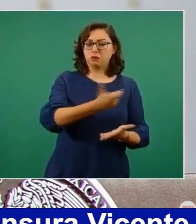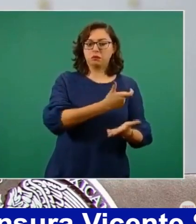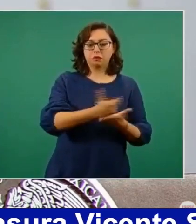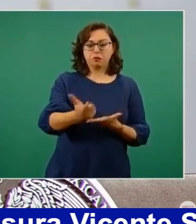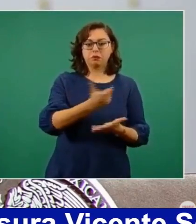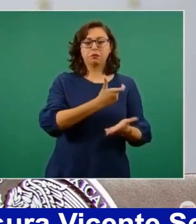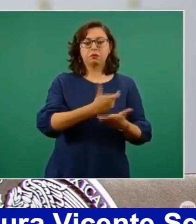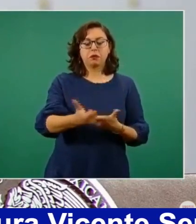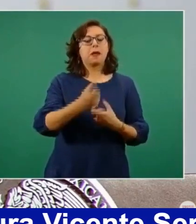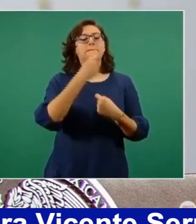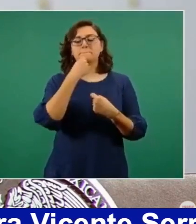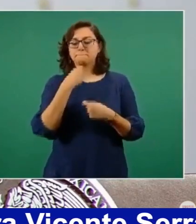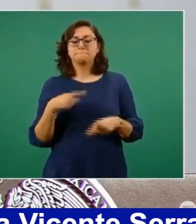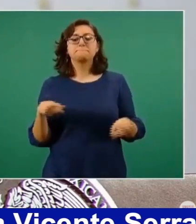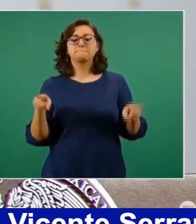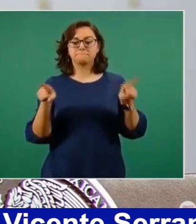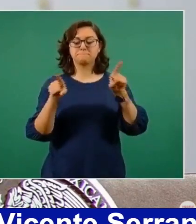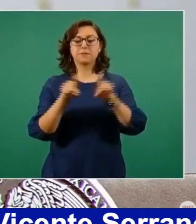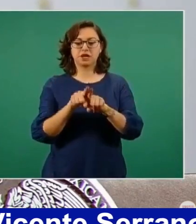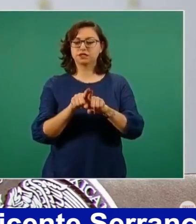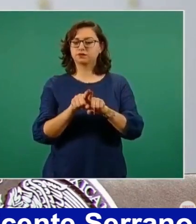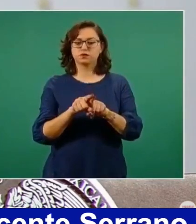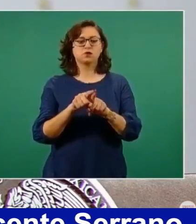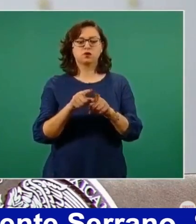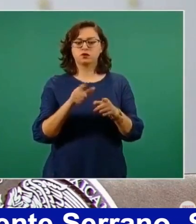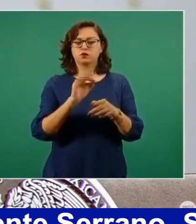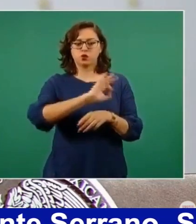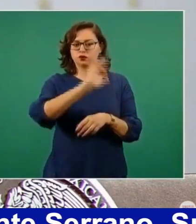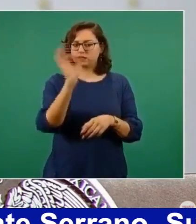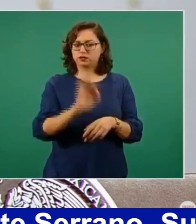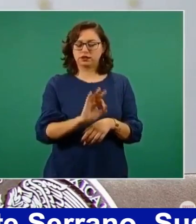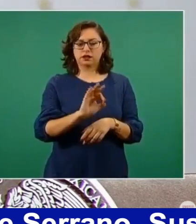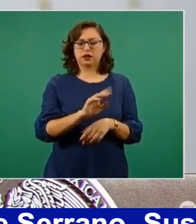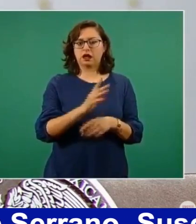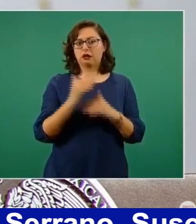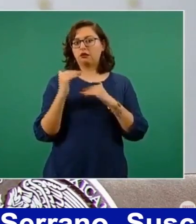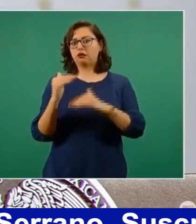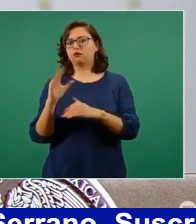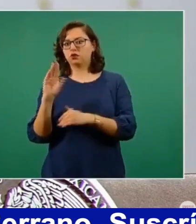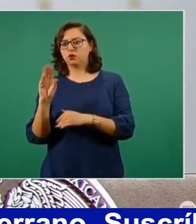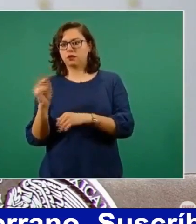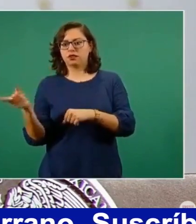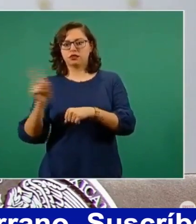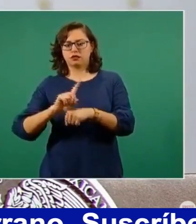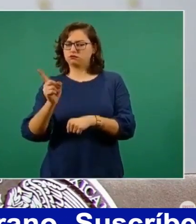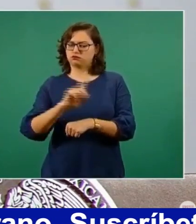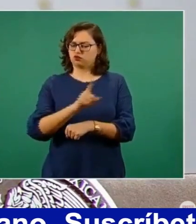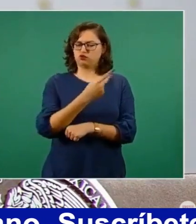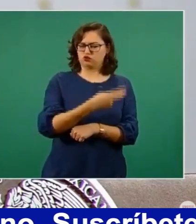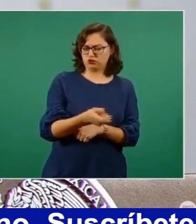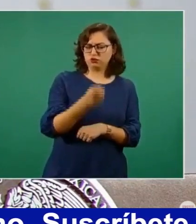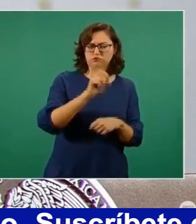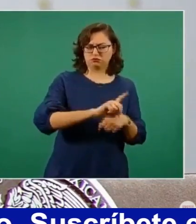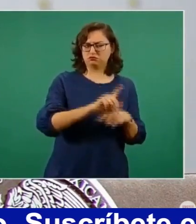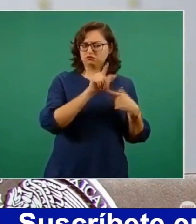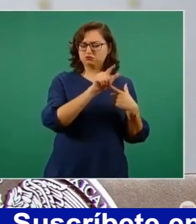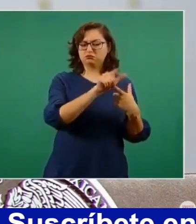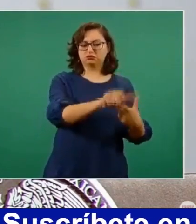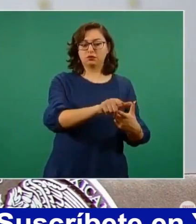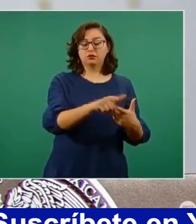minero, que históricamente habían recibido por encima, y minas que reciben 150 hasta